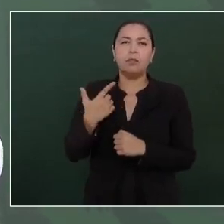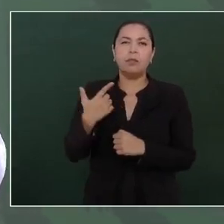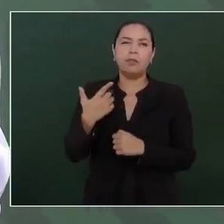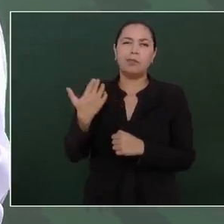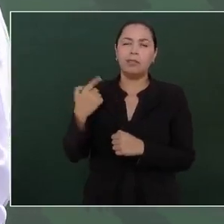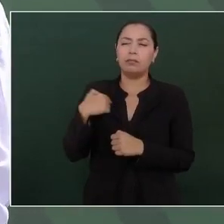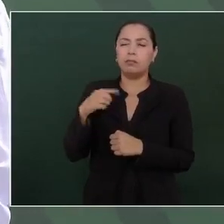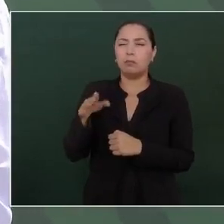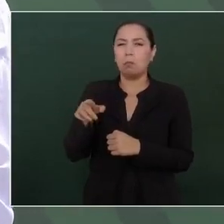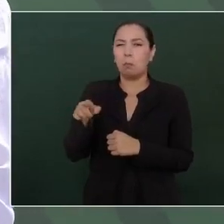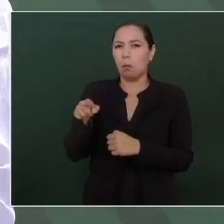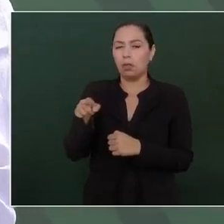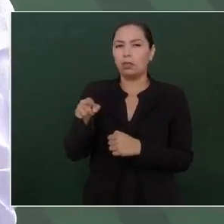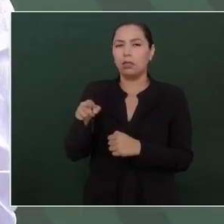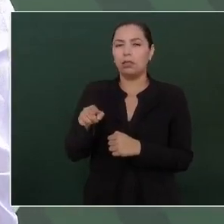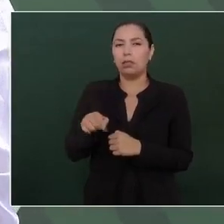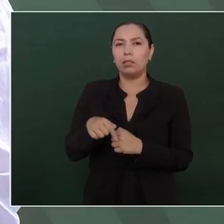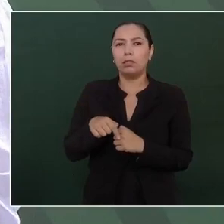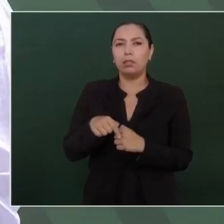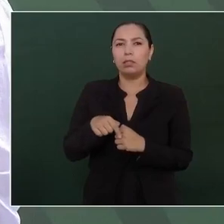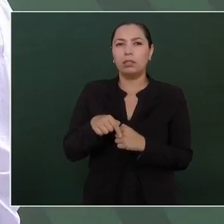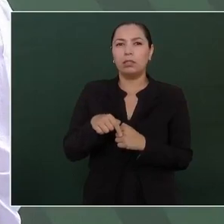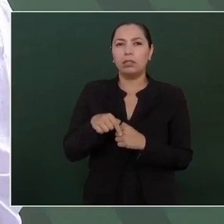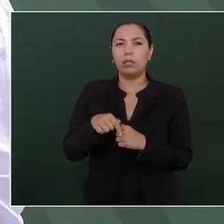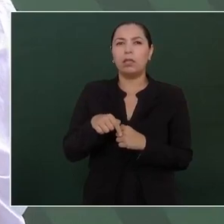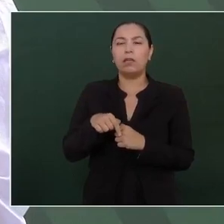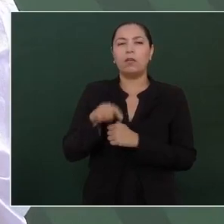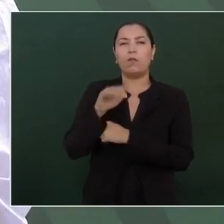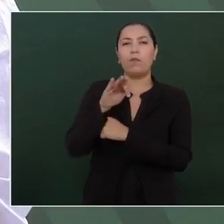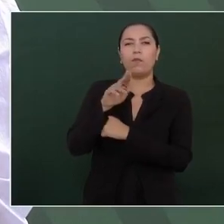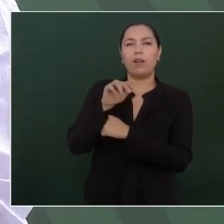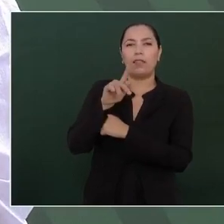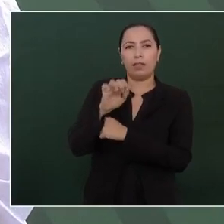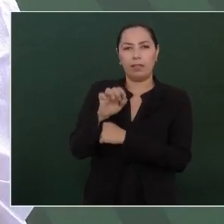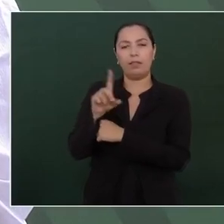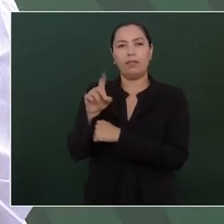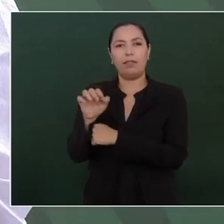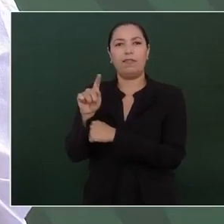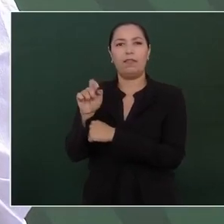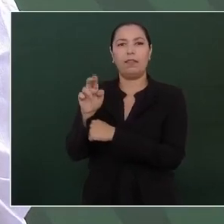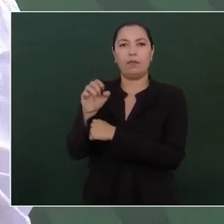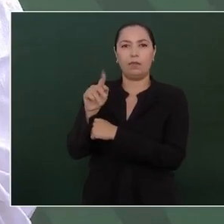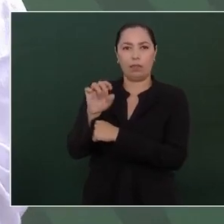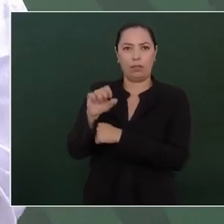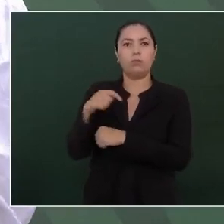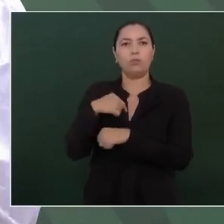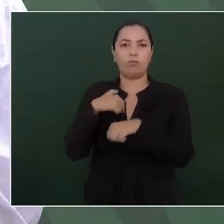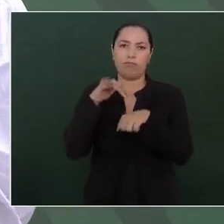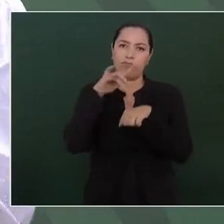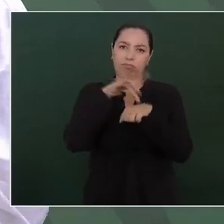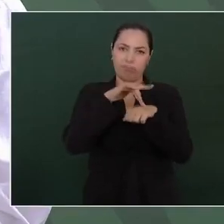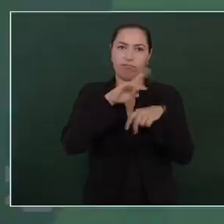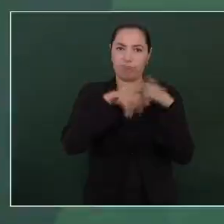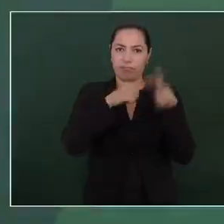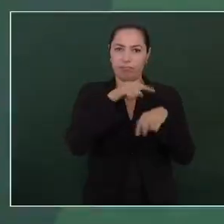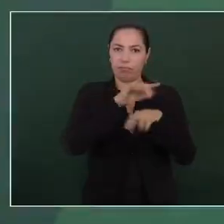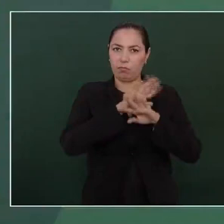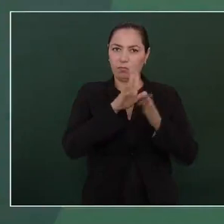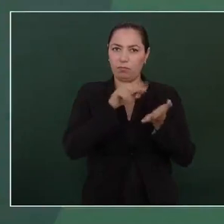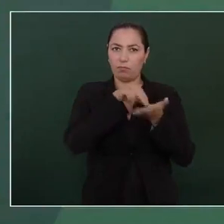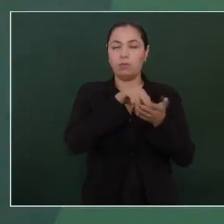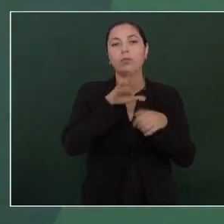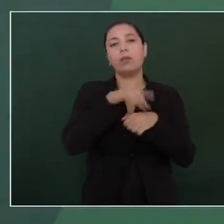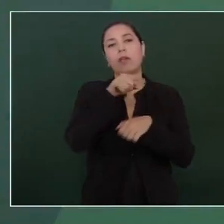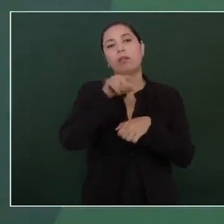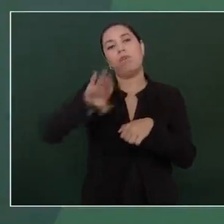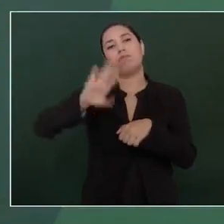Acabamos de estar en el fuerte de Perote, porque ahí lo